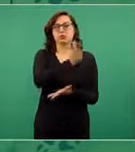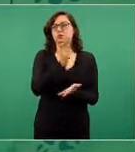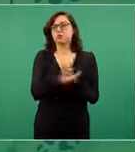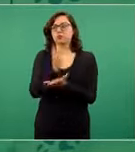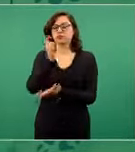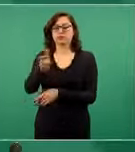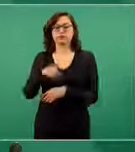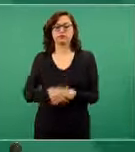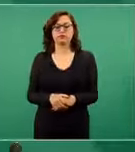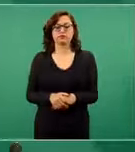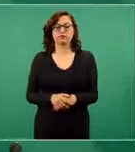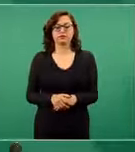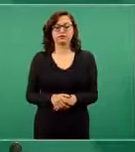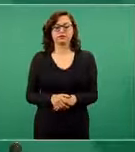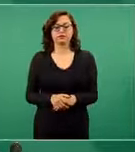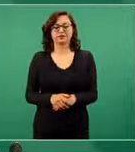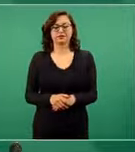Limantur